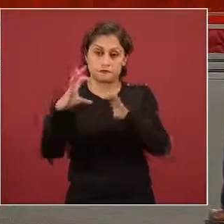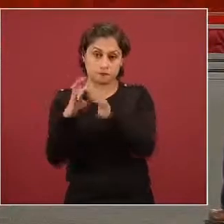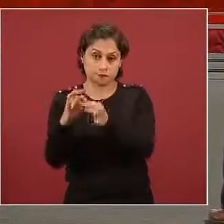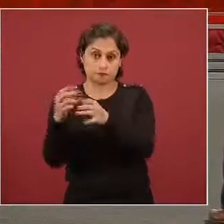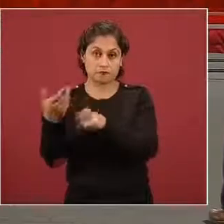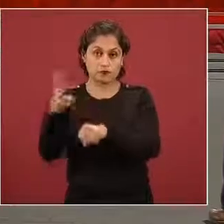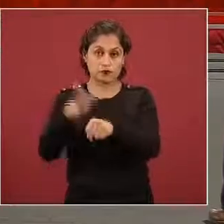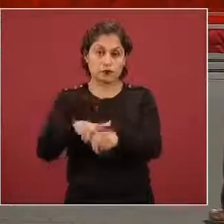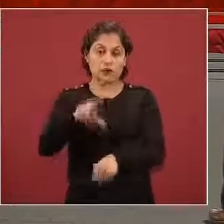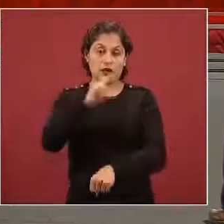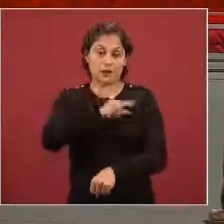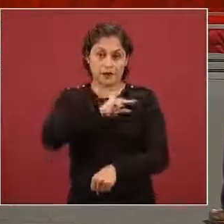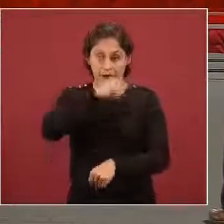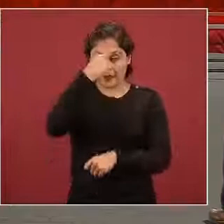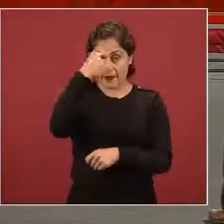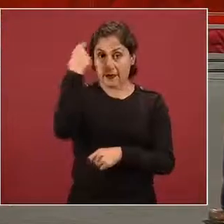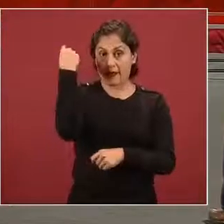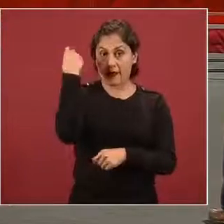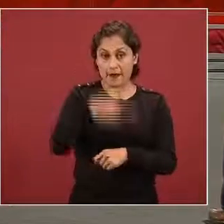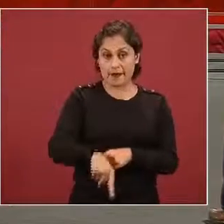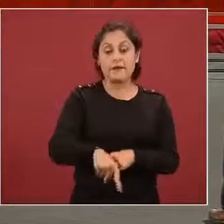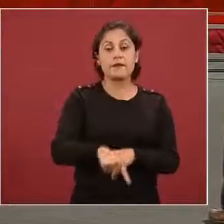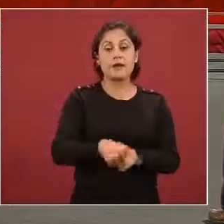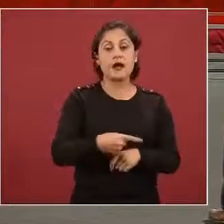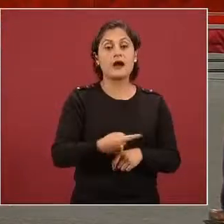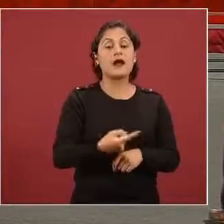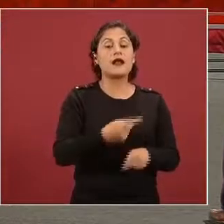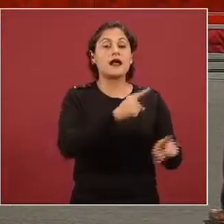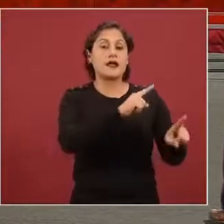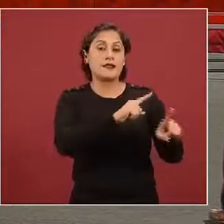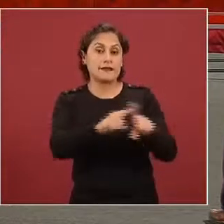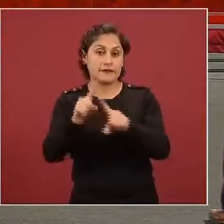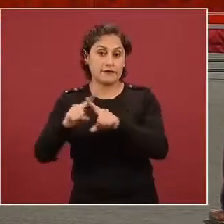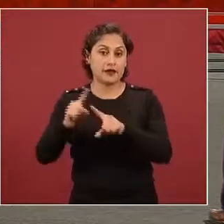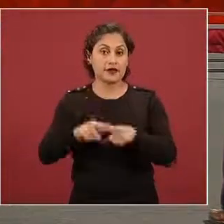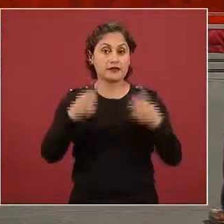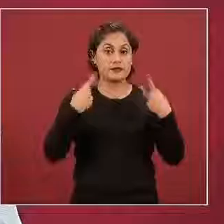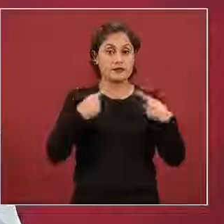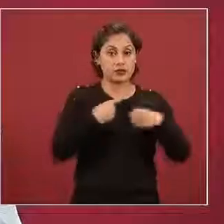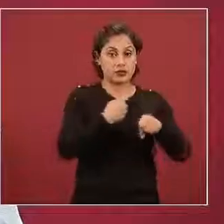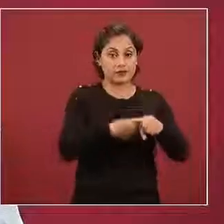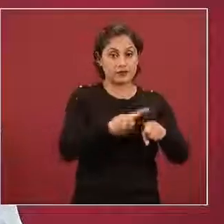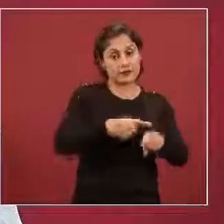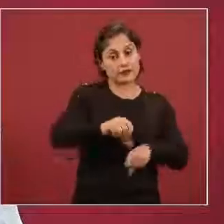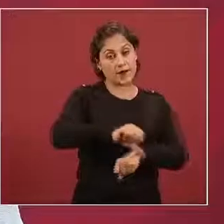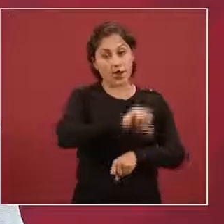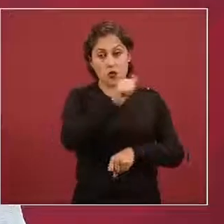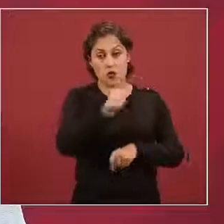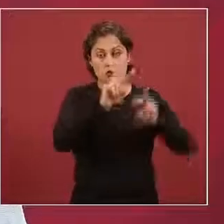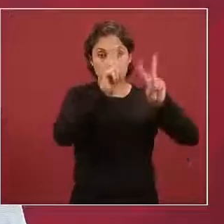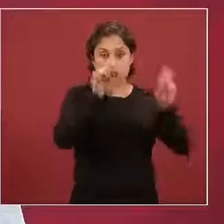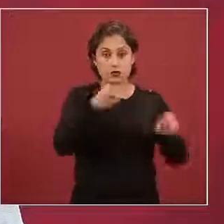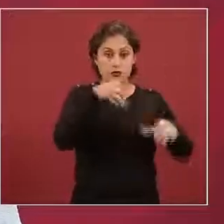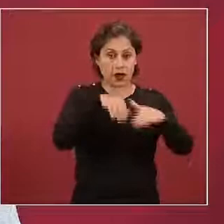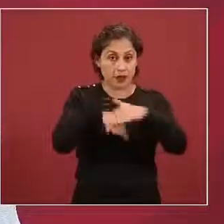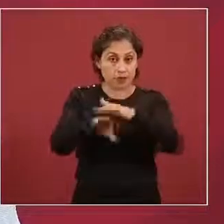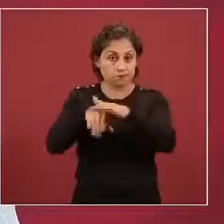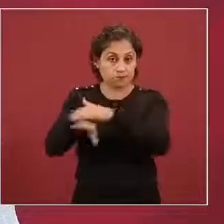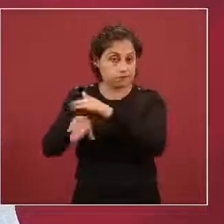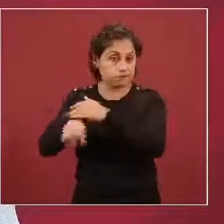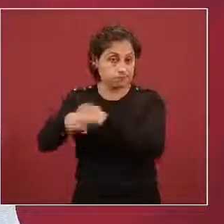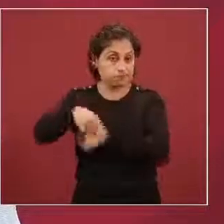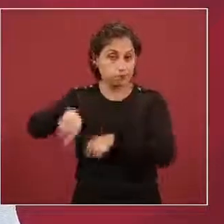poder atender 6 entidades médicas de atención urgente, y se han estado ocupando